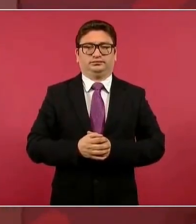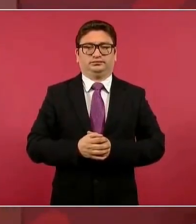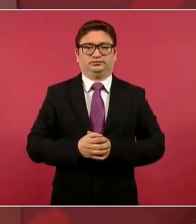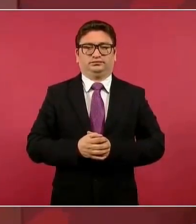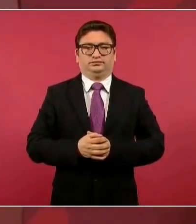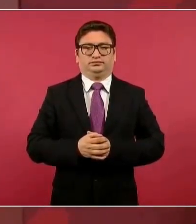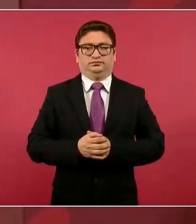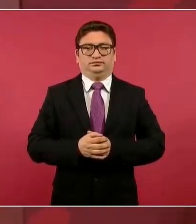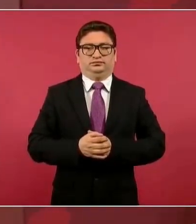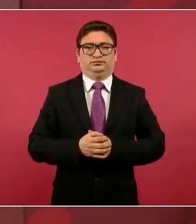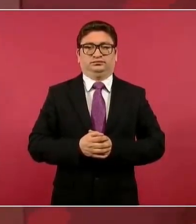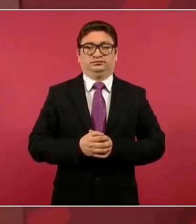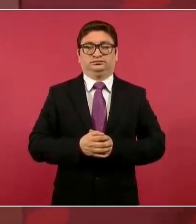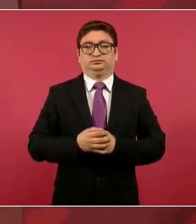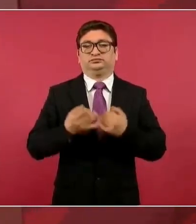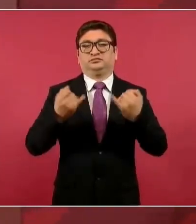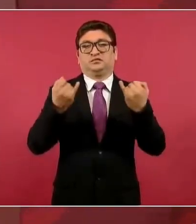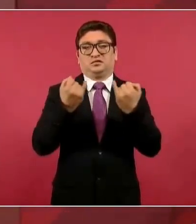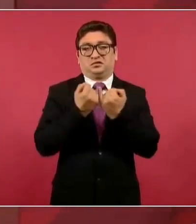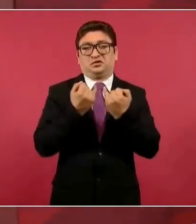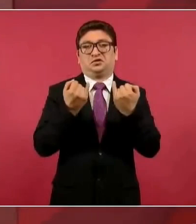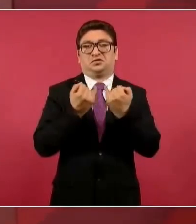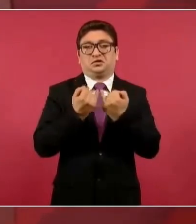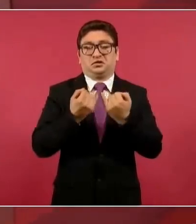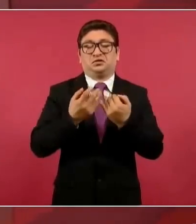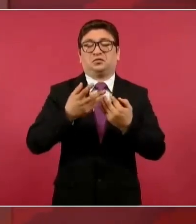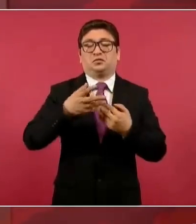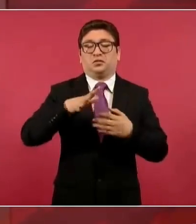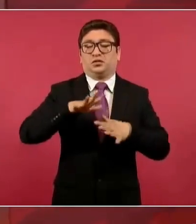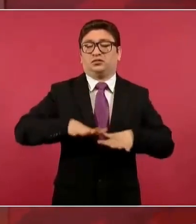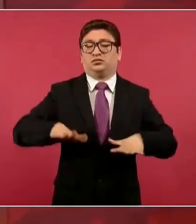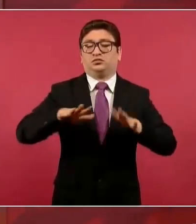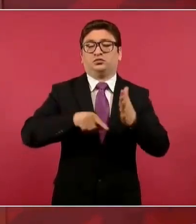entregaron parte del territorio nacional para la explotación del petróleo,